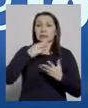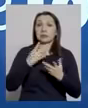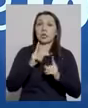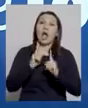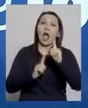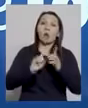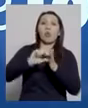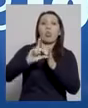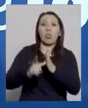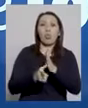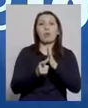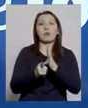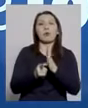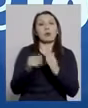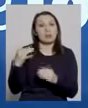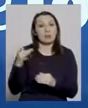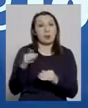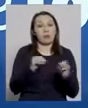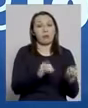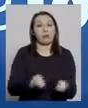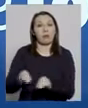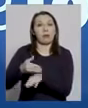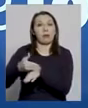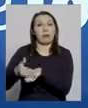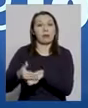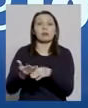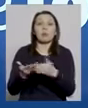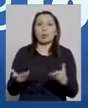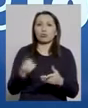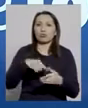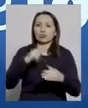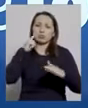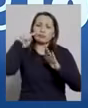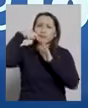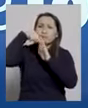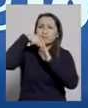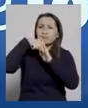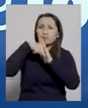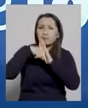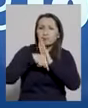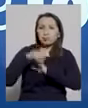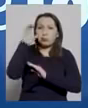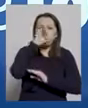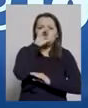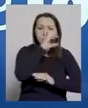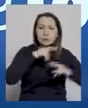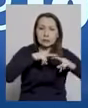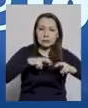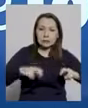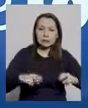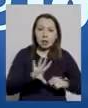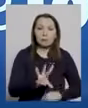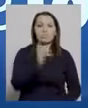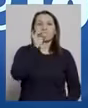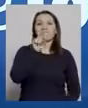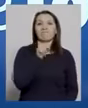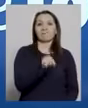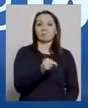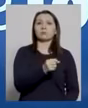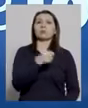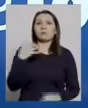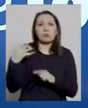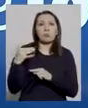algunas demoras que pueden haber sido importantes, y por esto nosotros nos metimos en profundidad en el tema, hemos investigado y hemos detectado que existe un